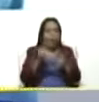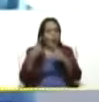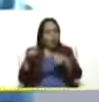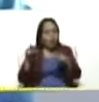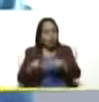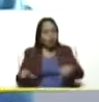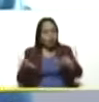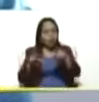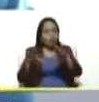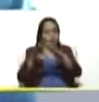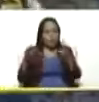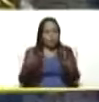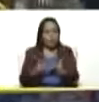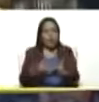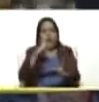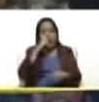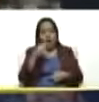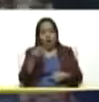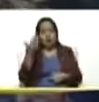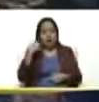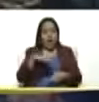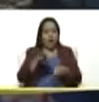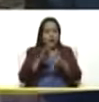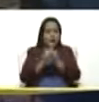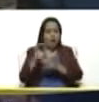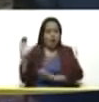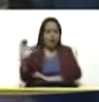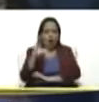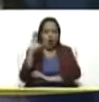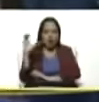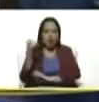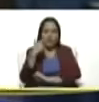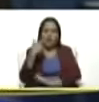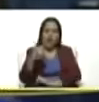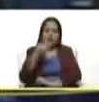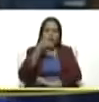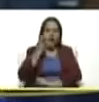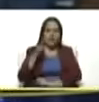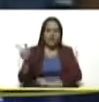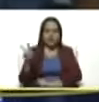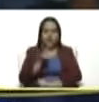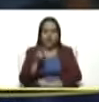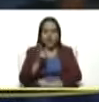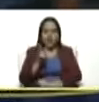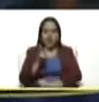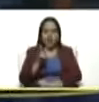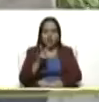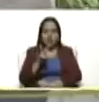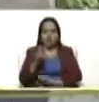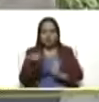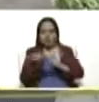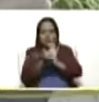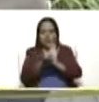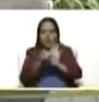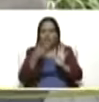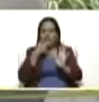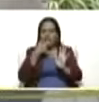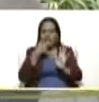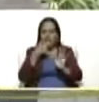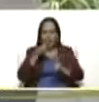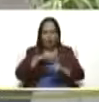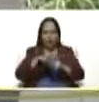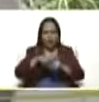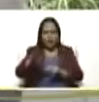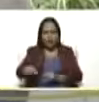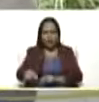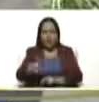parte. Y el año pasado una compañera de Colombia que definió el café venezolano por la marca de una galletita que comíamos nosotros de niño,